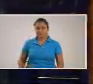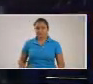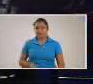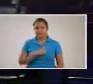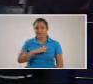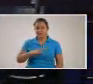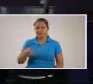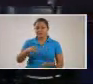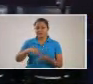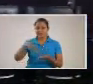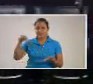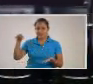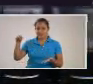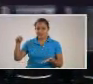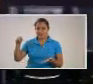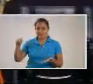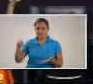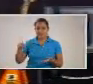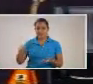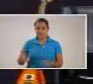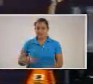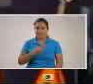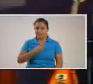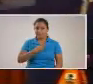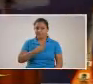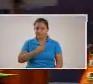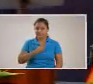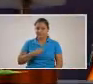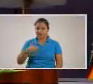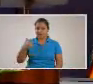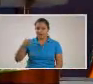son naciones pertenecientes a la OTAN.